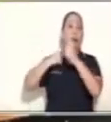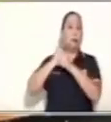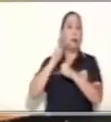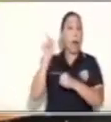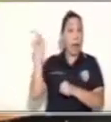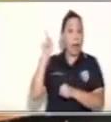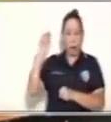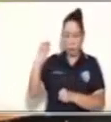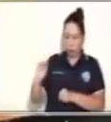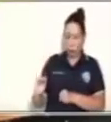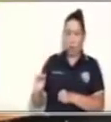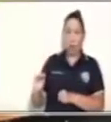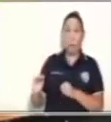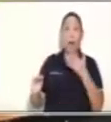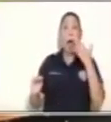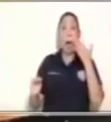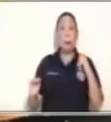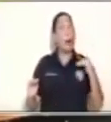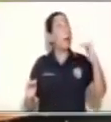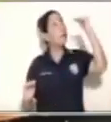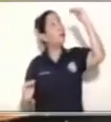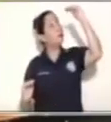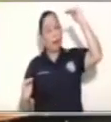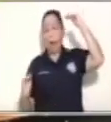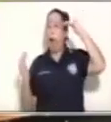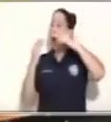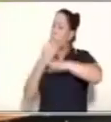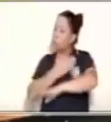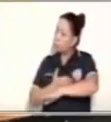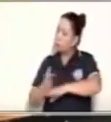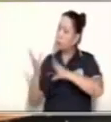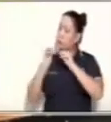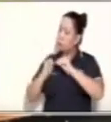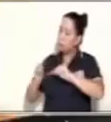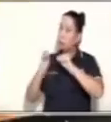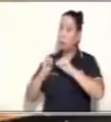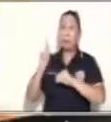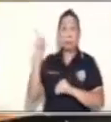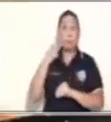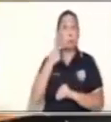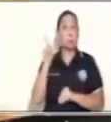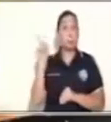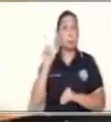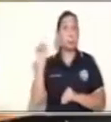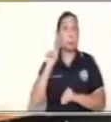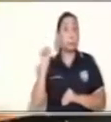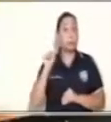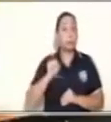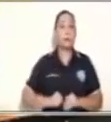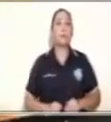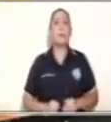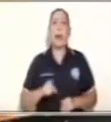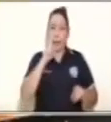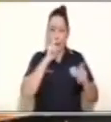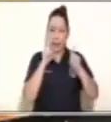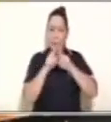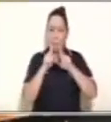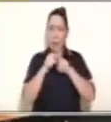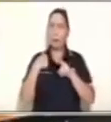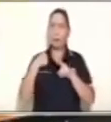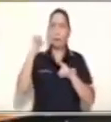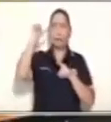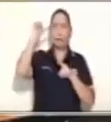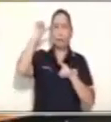estaba más pequeño que tú, estaba en prepa cuando mi abuela me contó esta historia. Y me marcó tanto la